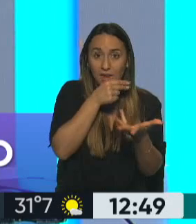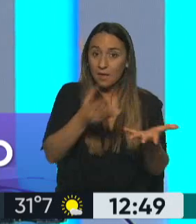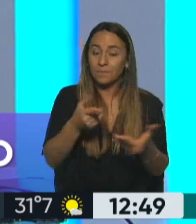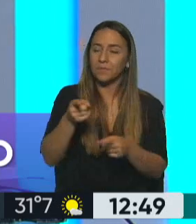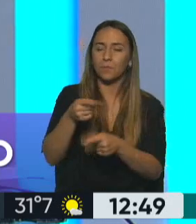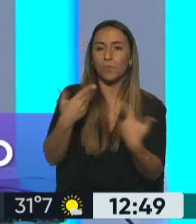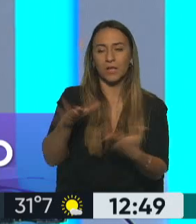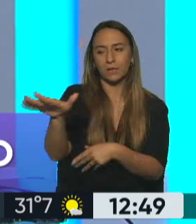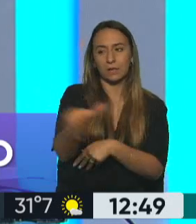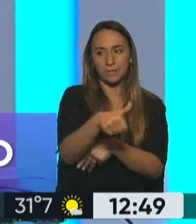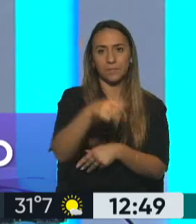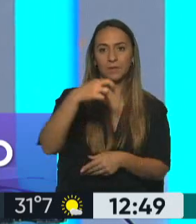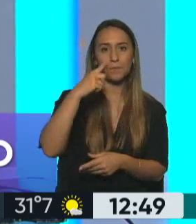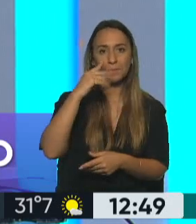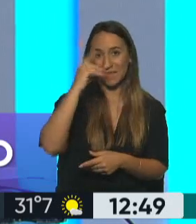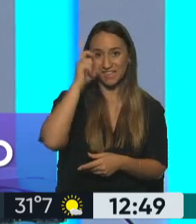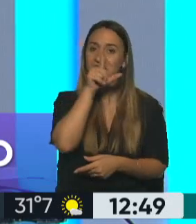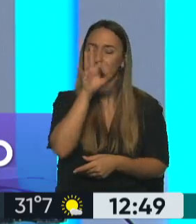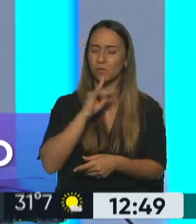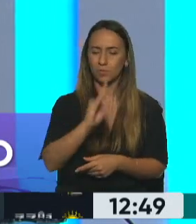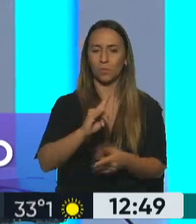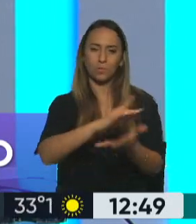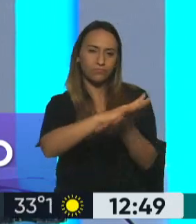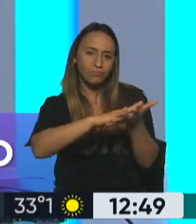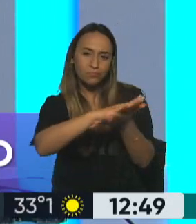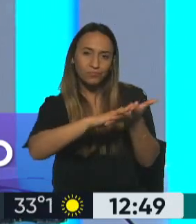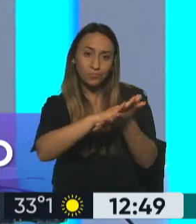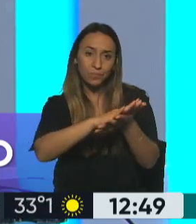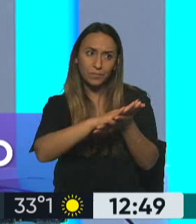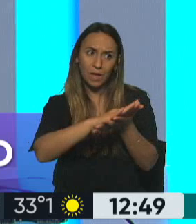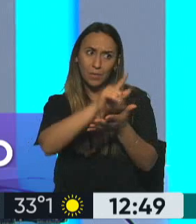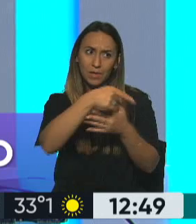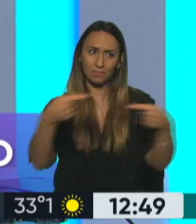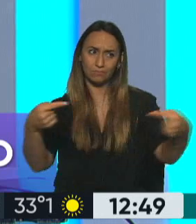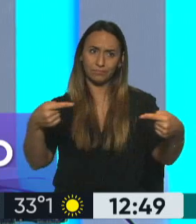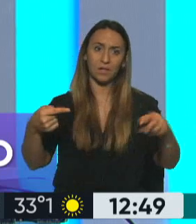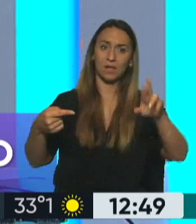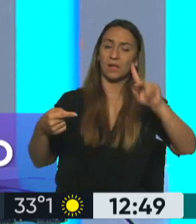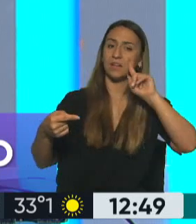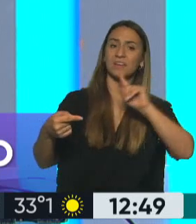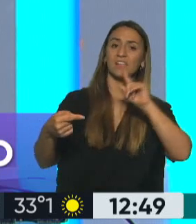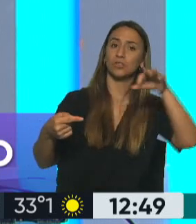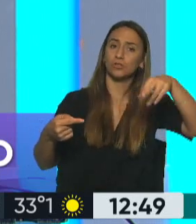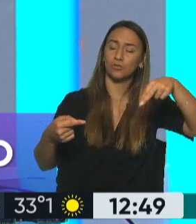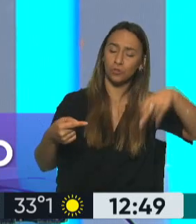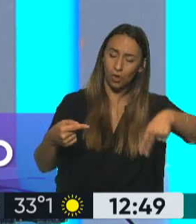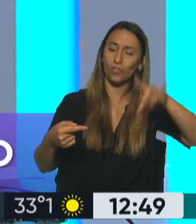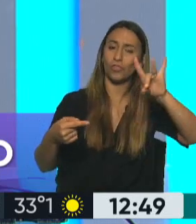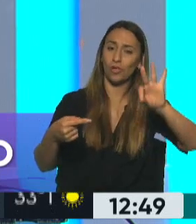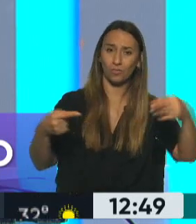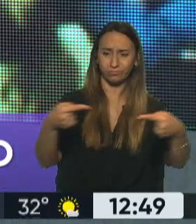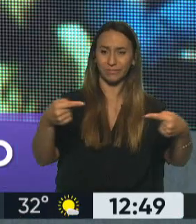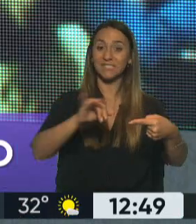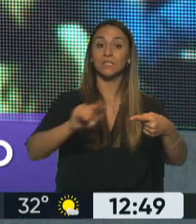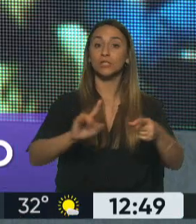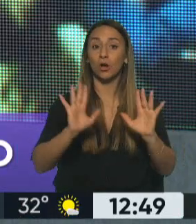Pichetto en una confrontación interna con Cristian Ritondo? Habrá que ver qué pasa, porque Pichetto fue también